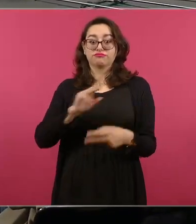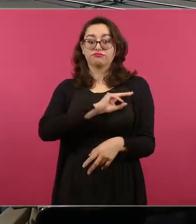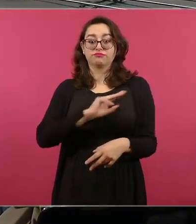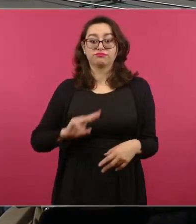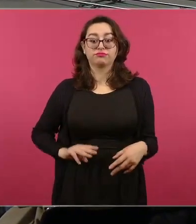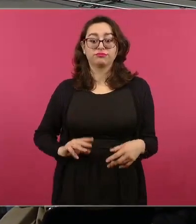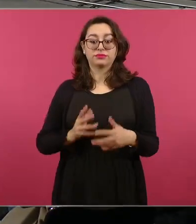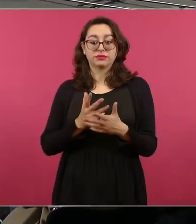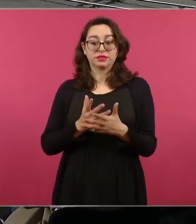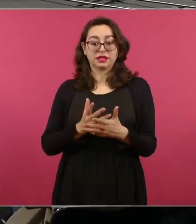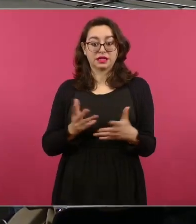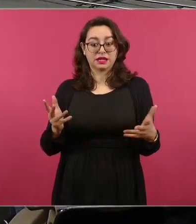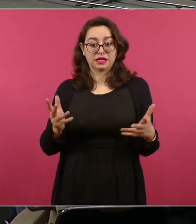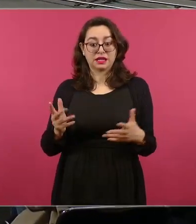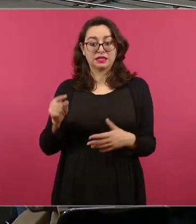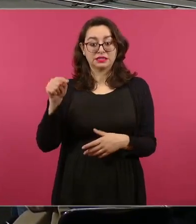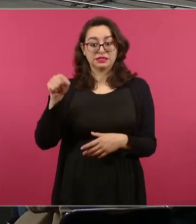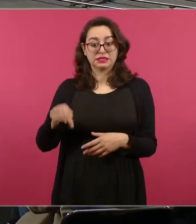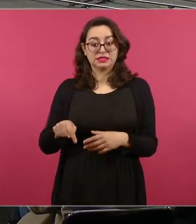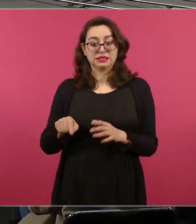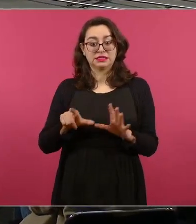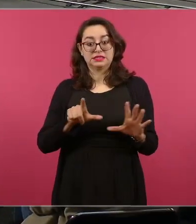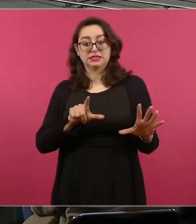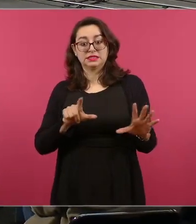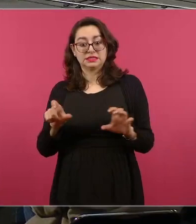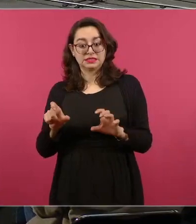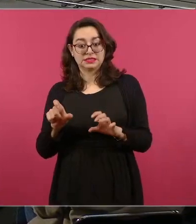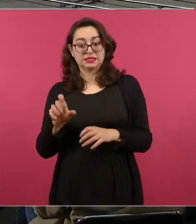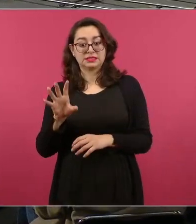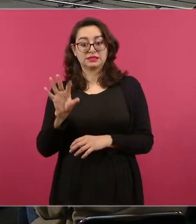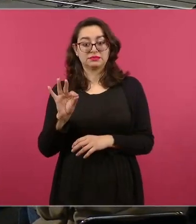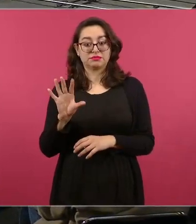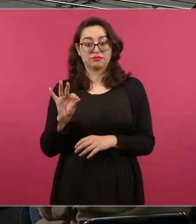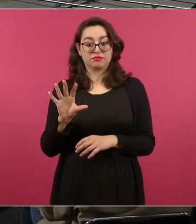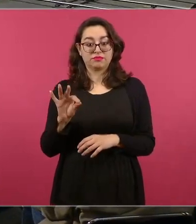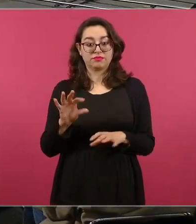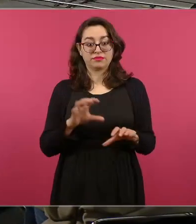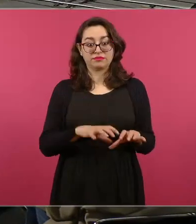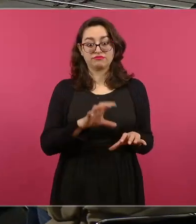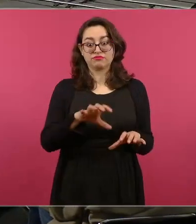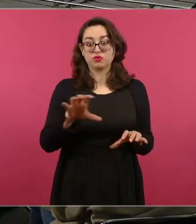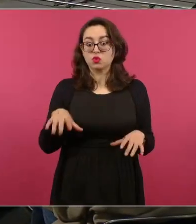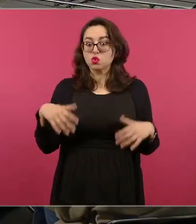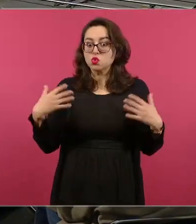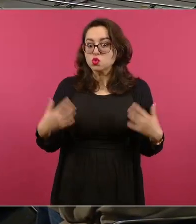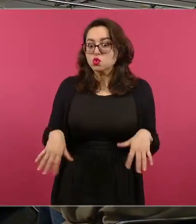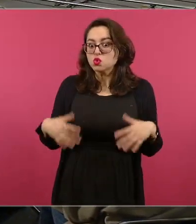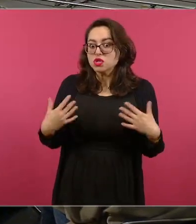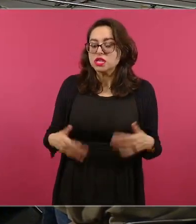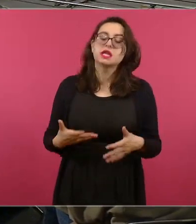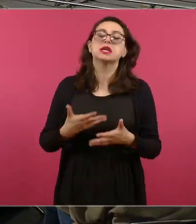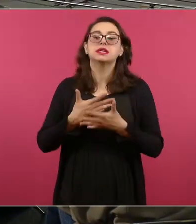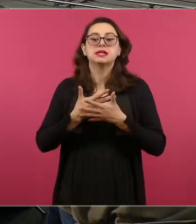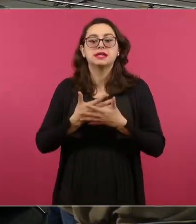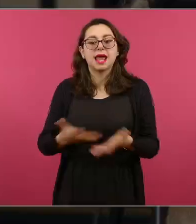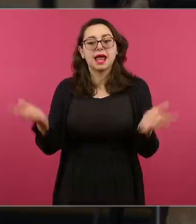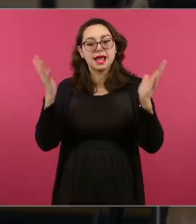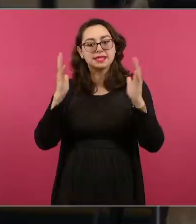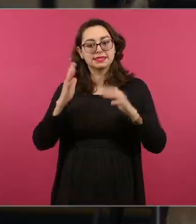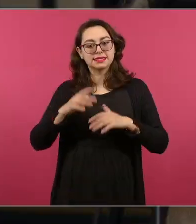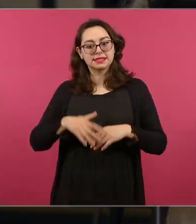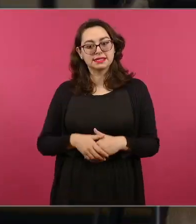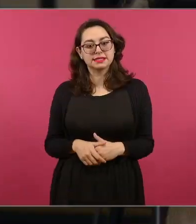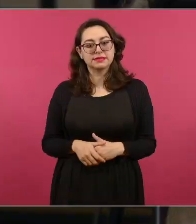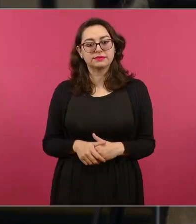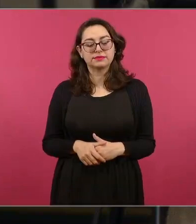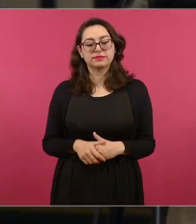tiene 740 comunidades. Es el más grande, presidente, ahí en el estado de Sinaloa. Y